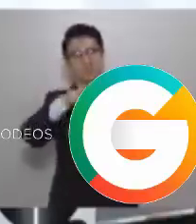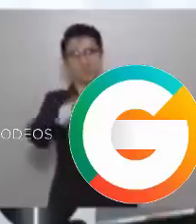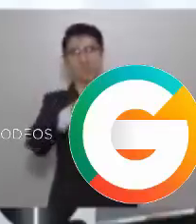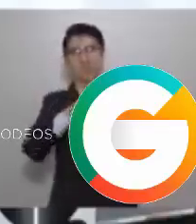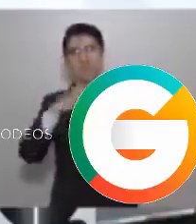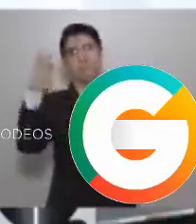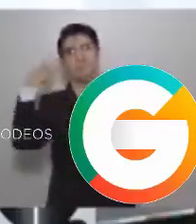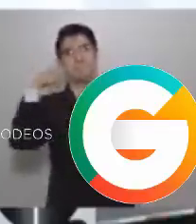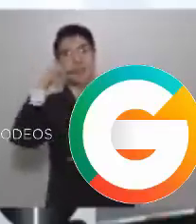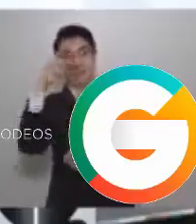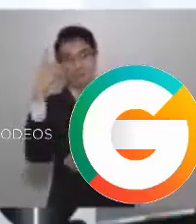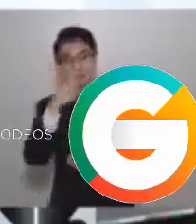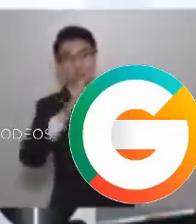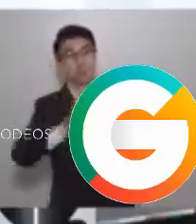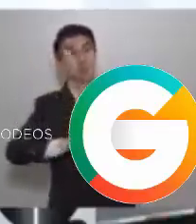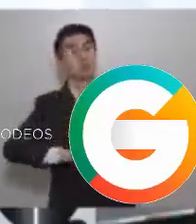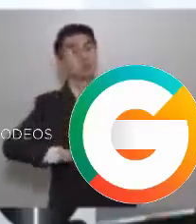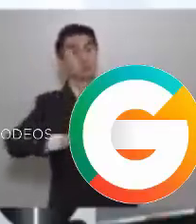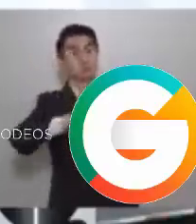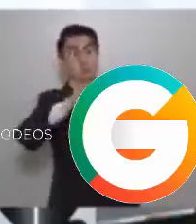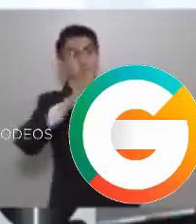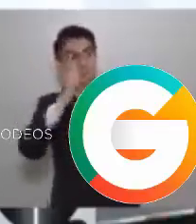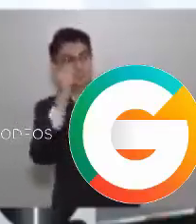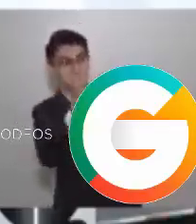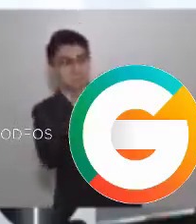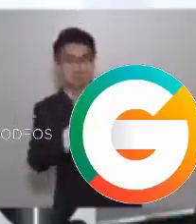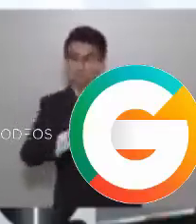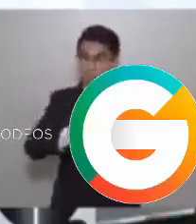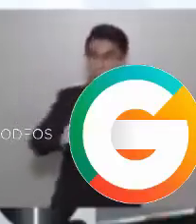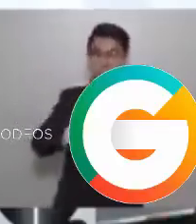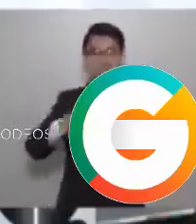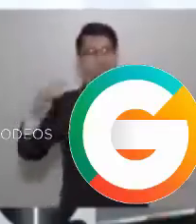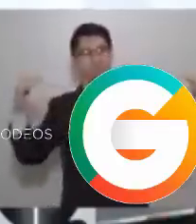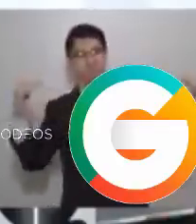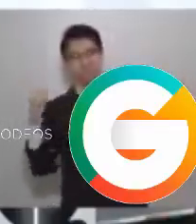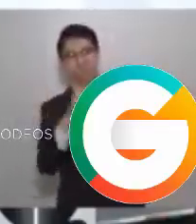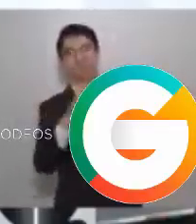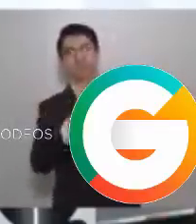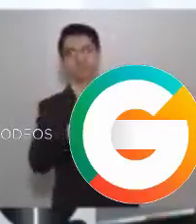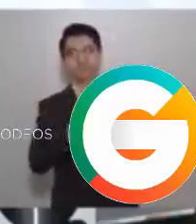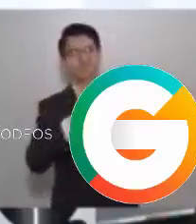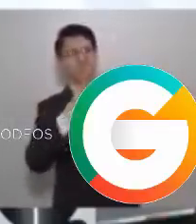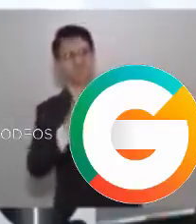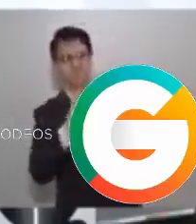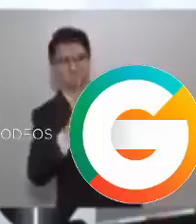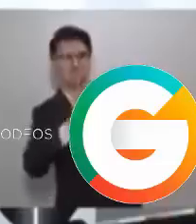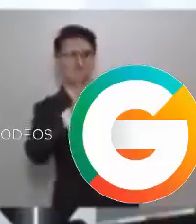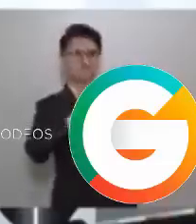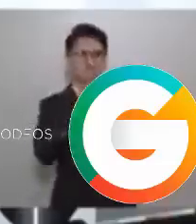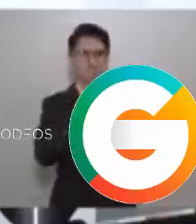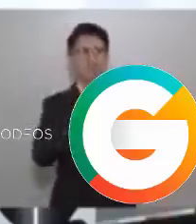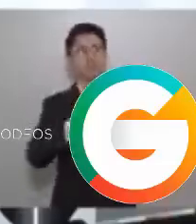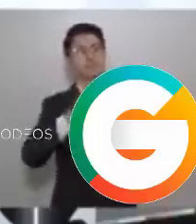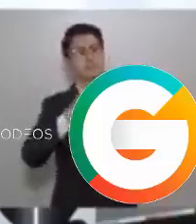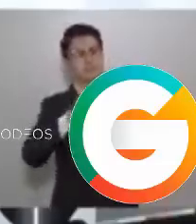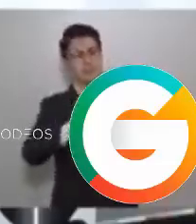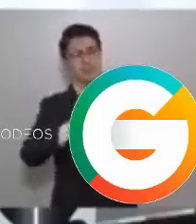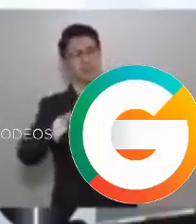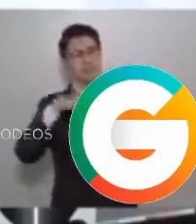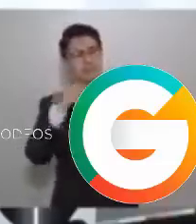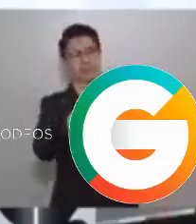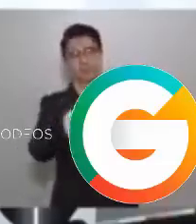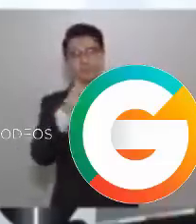por parte de los medios de comunicación aquí presentes y estamos, el secretario de Seguridad Ciudadana y un servidor, atentos a